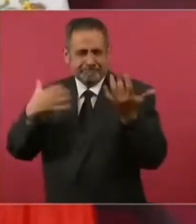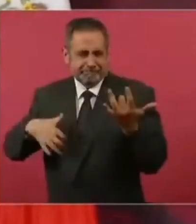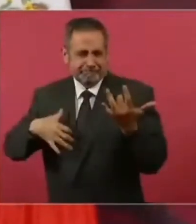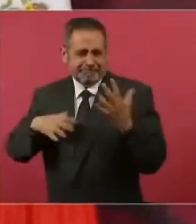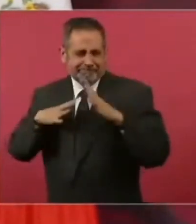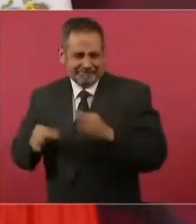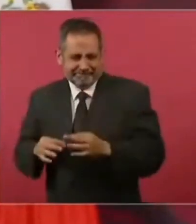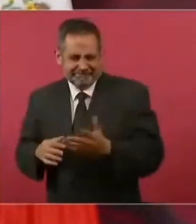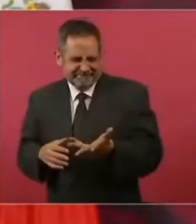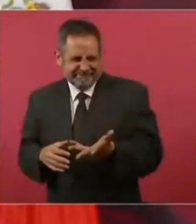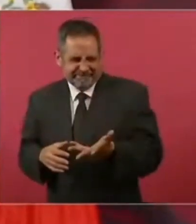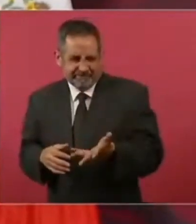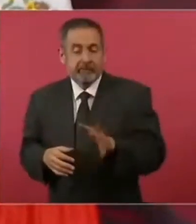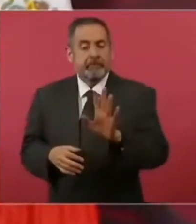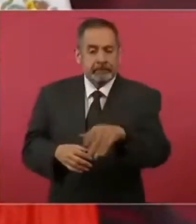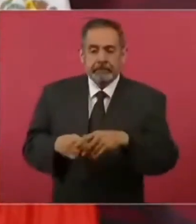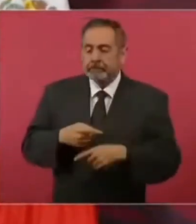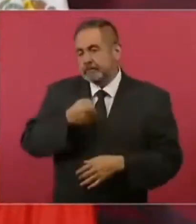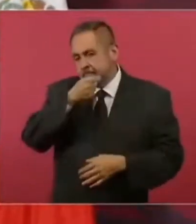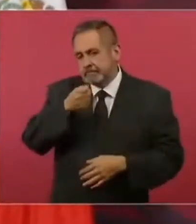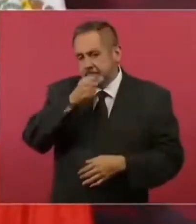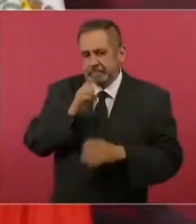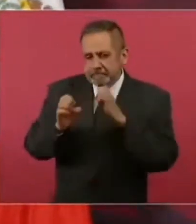Ya terminé la entrevista.